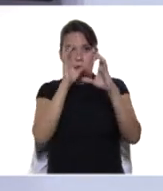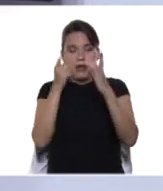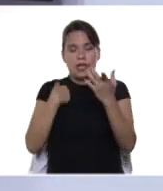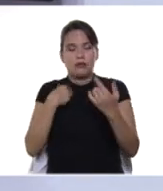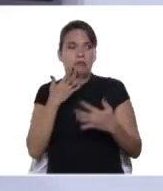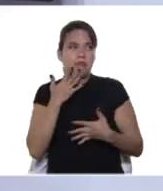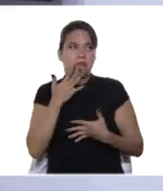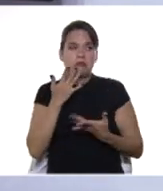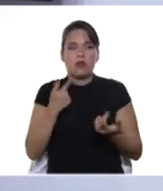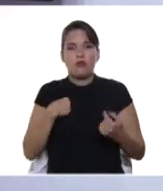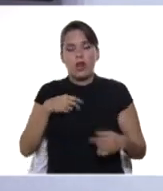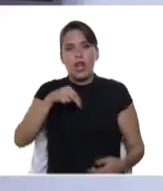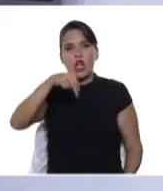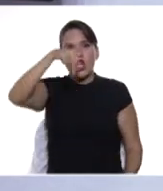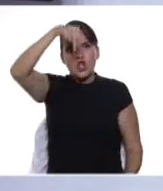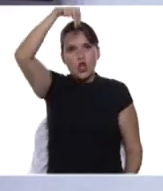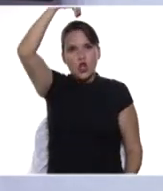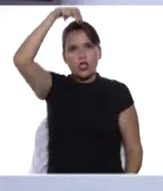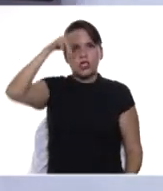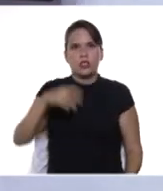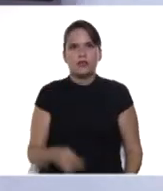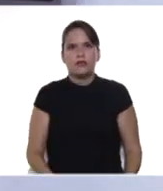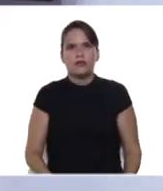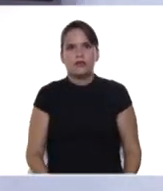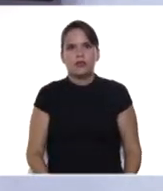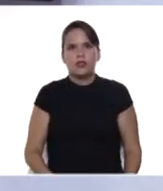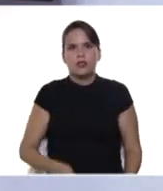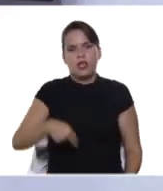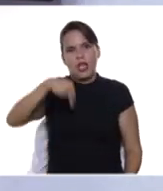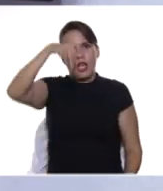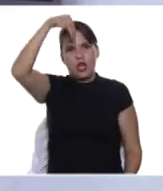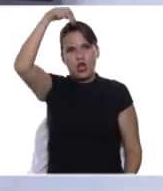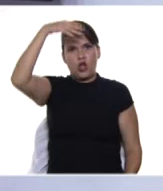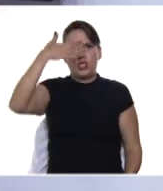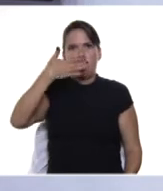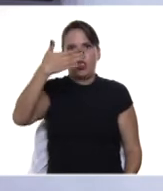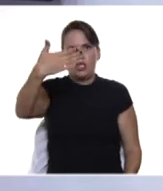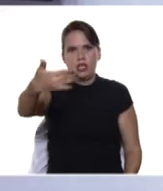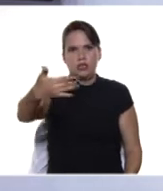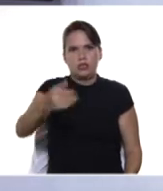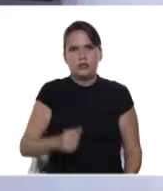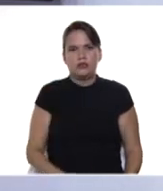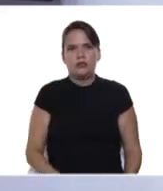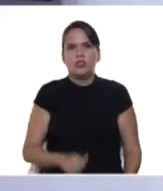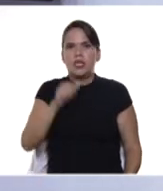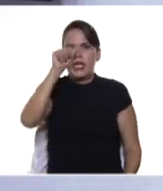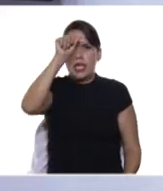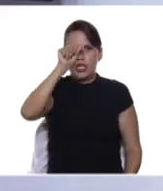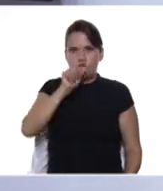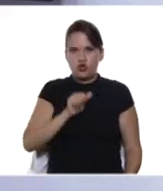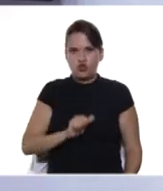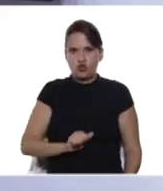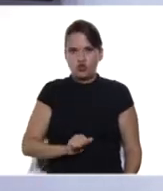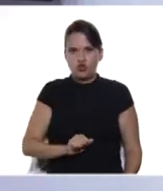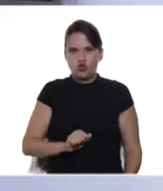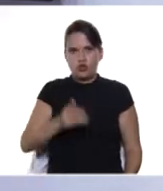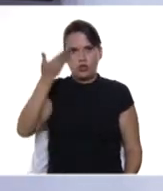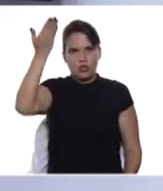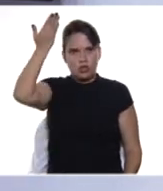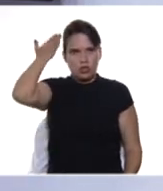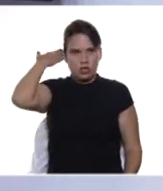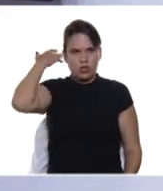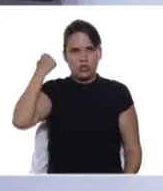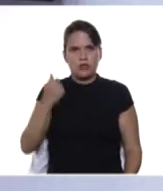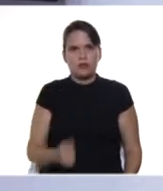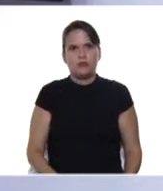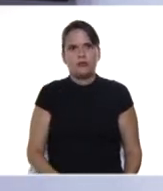el norte, quedaría el norte delante, el sur detrás,